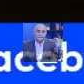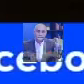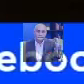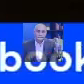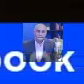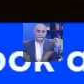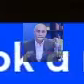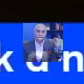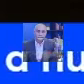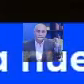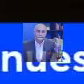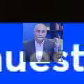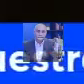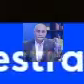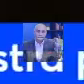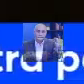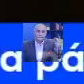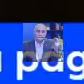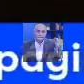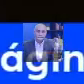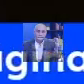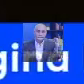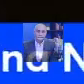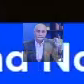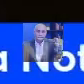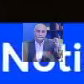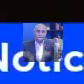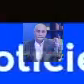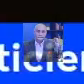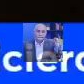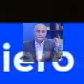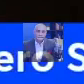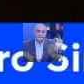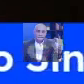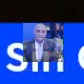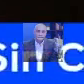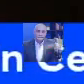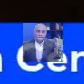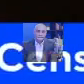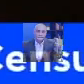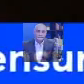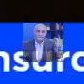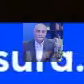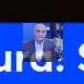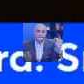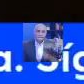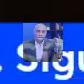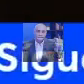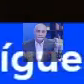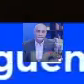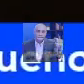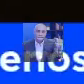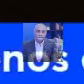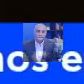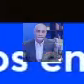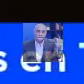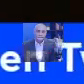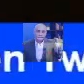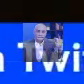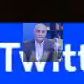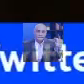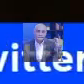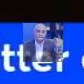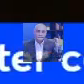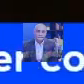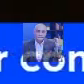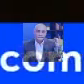los conservadores. Yo los he visto medio callados, no he escuchado ahora tanto ruido como en otras ocasiones por parte de los líderes